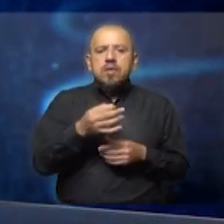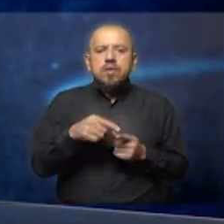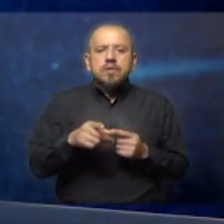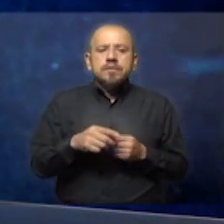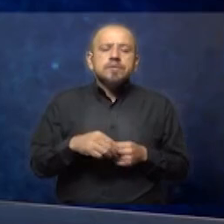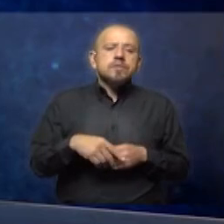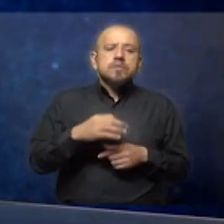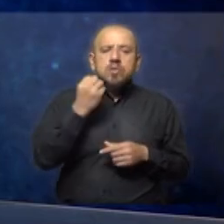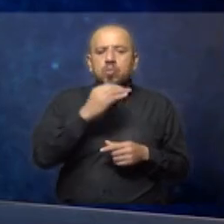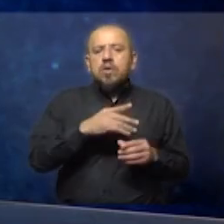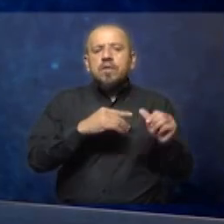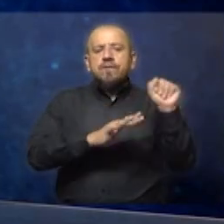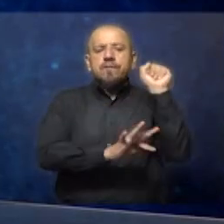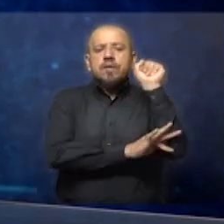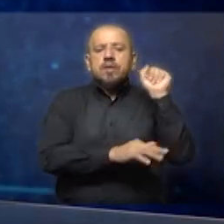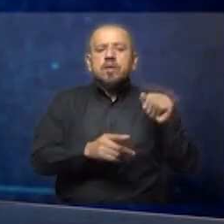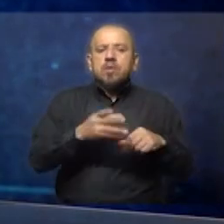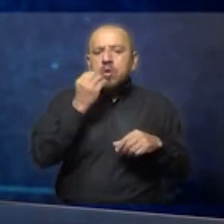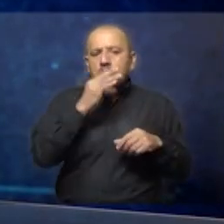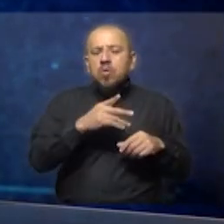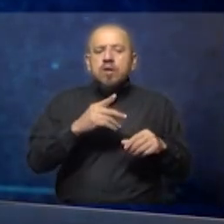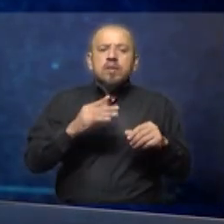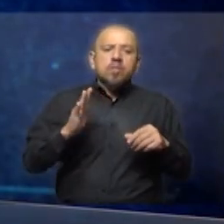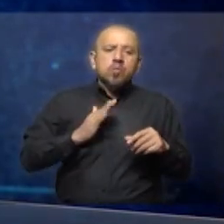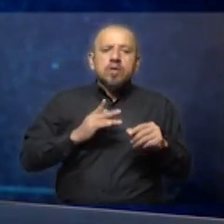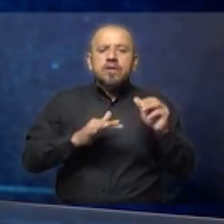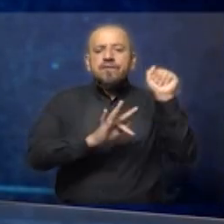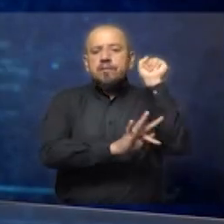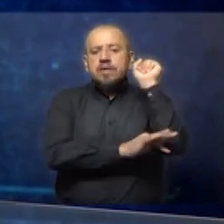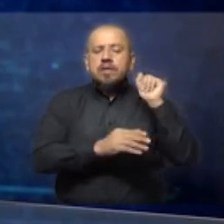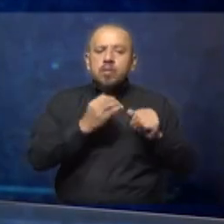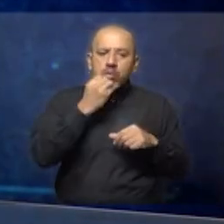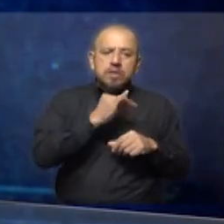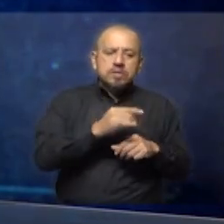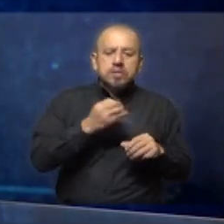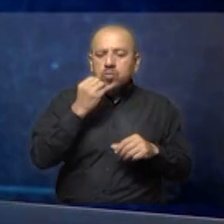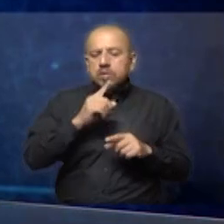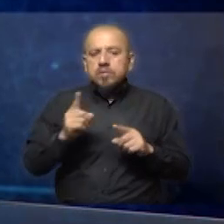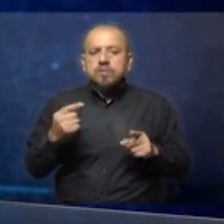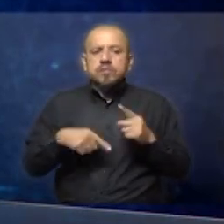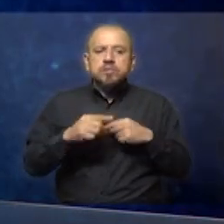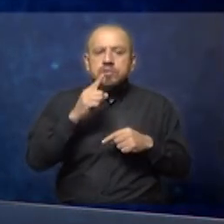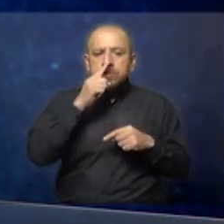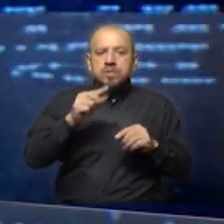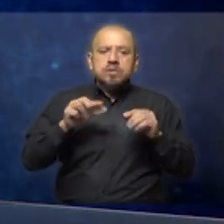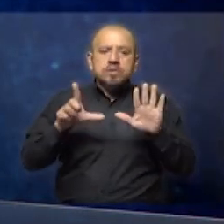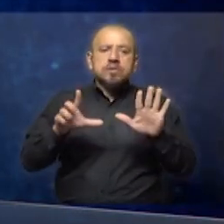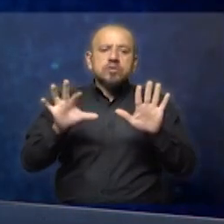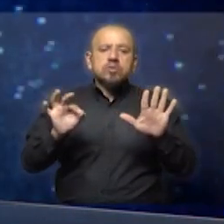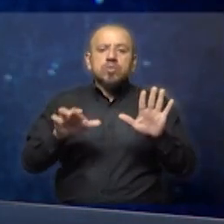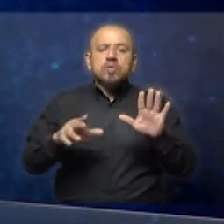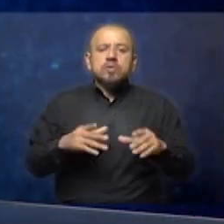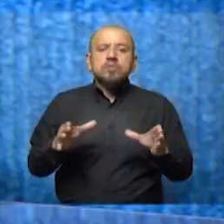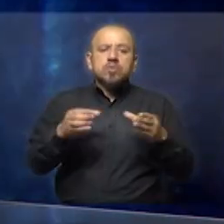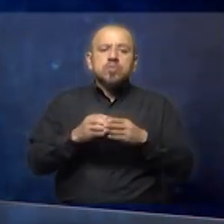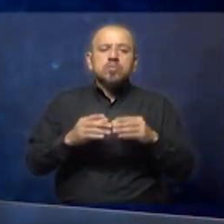buen feminismo mal feminismo buena feministas malas feministas yo creo que desde 1750 en adelante el